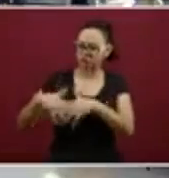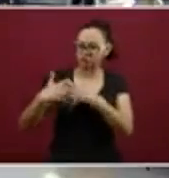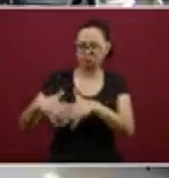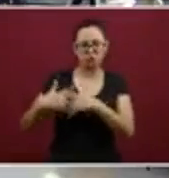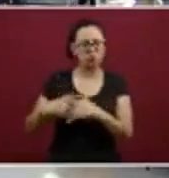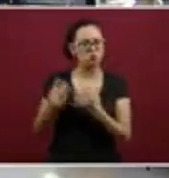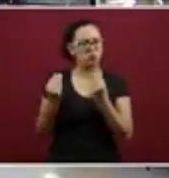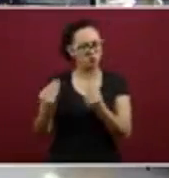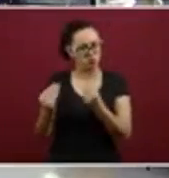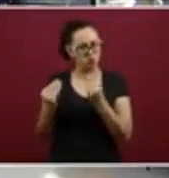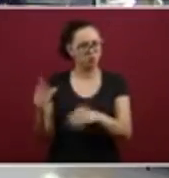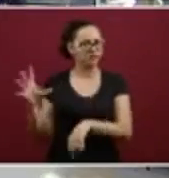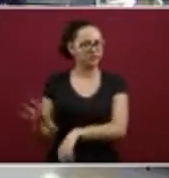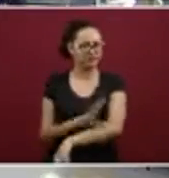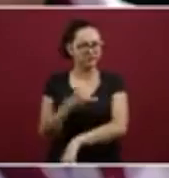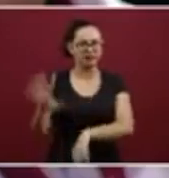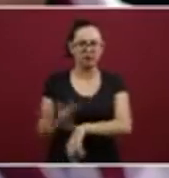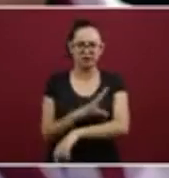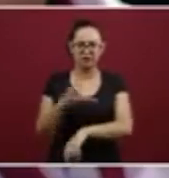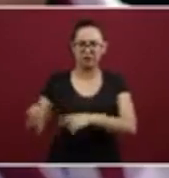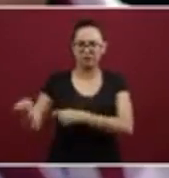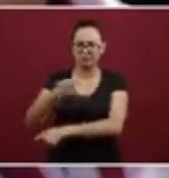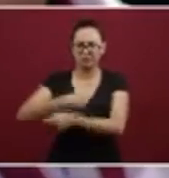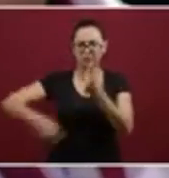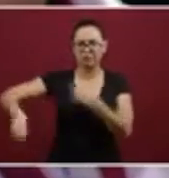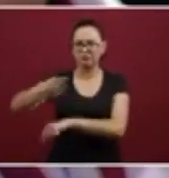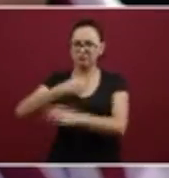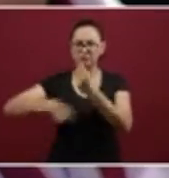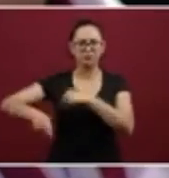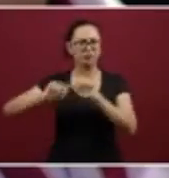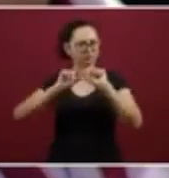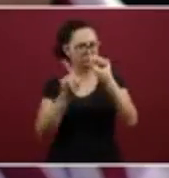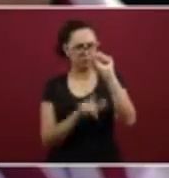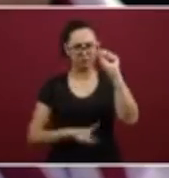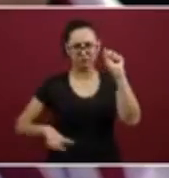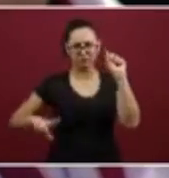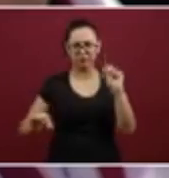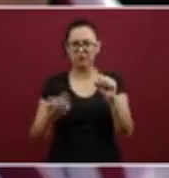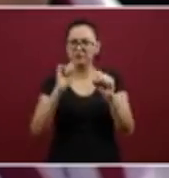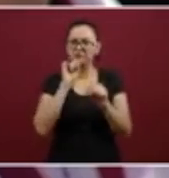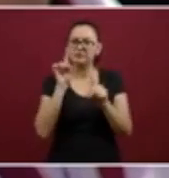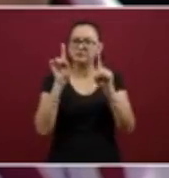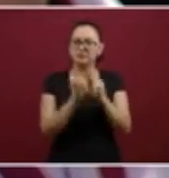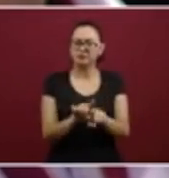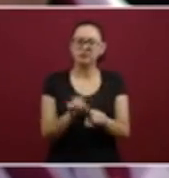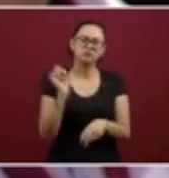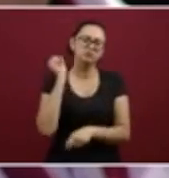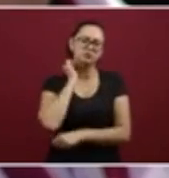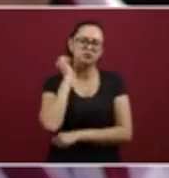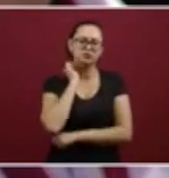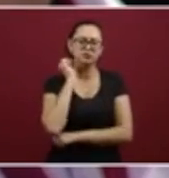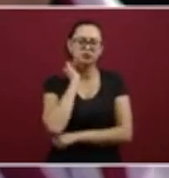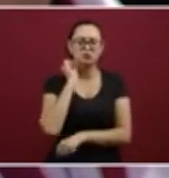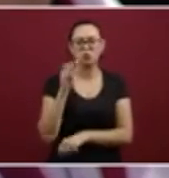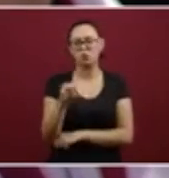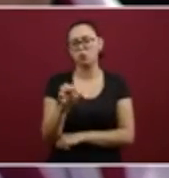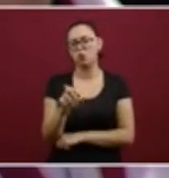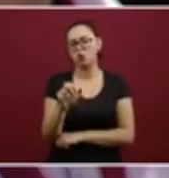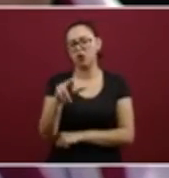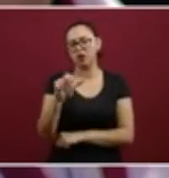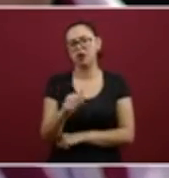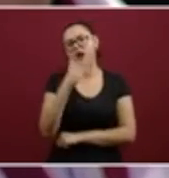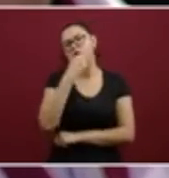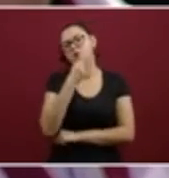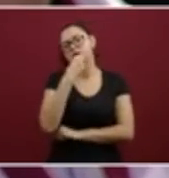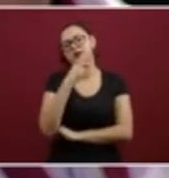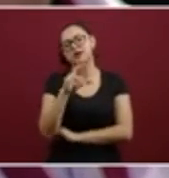importante cantidad de energía que se consume en todo el país. Y también nos ha dicho el senador por Morena de Veracruz, Ricardo